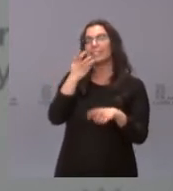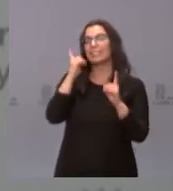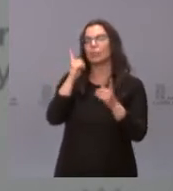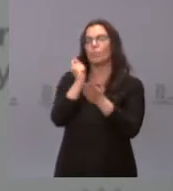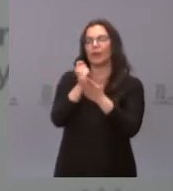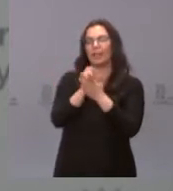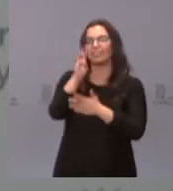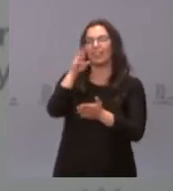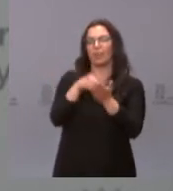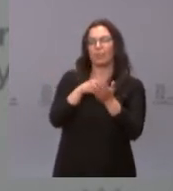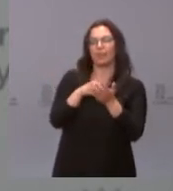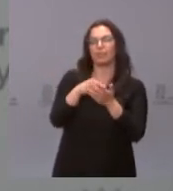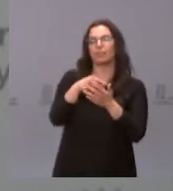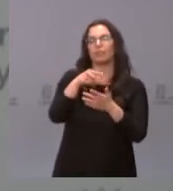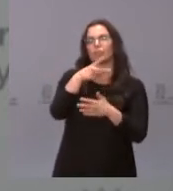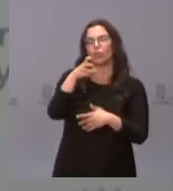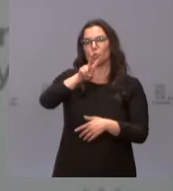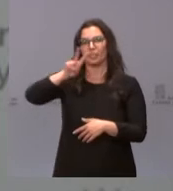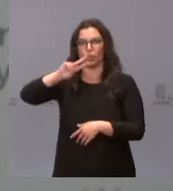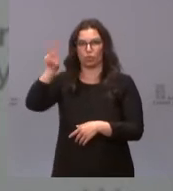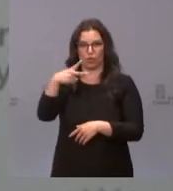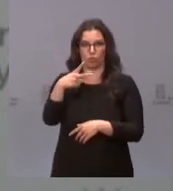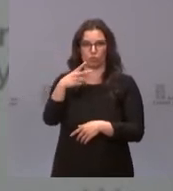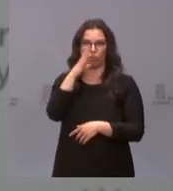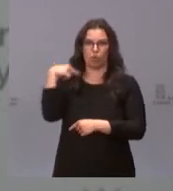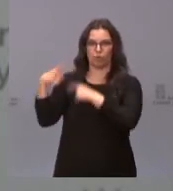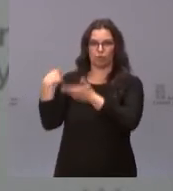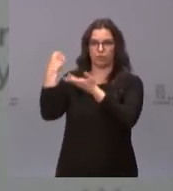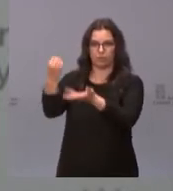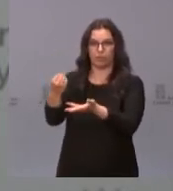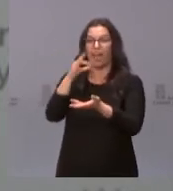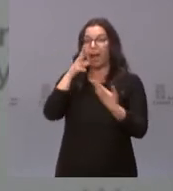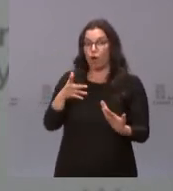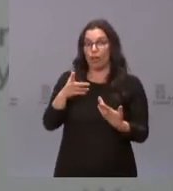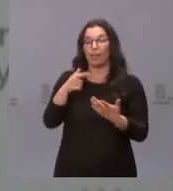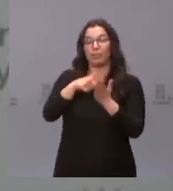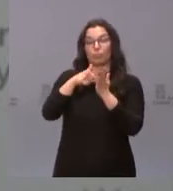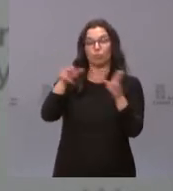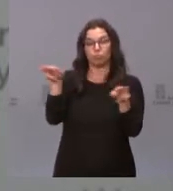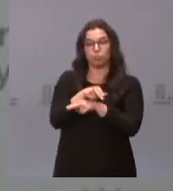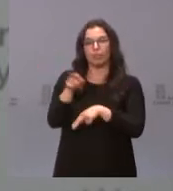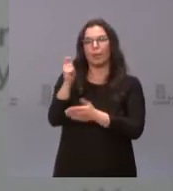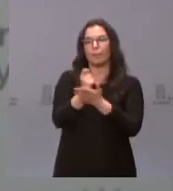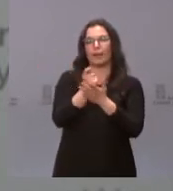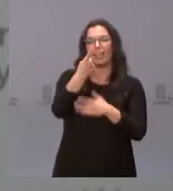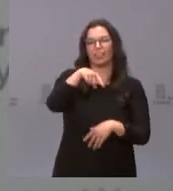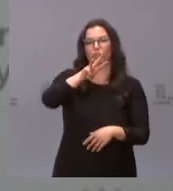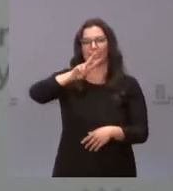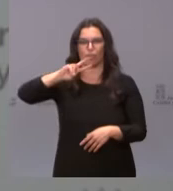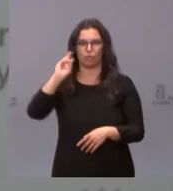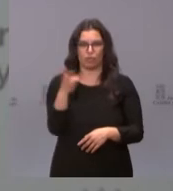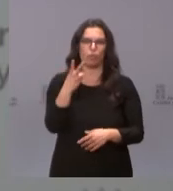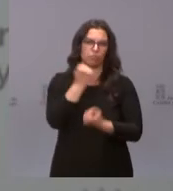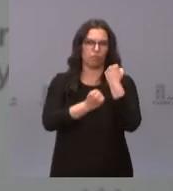222 euros este joven con el nuevo impuesto 132 euros el ahorro como ven ustedes es